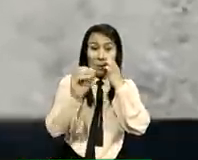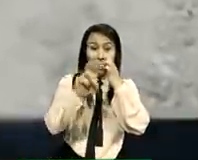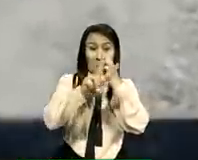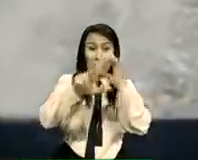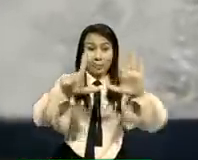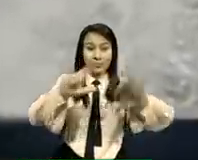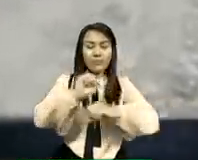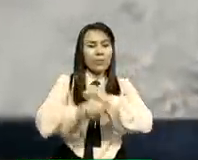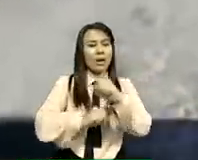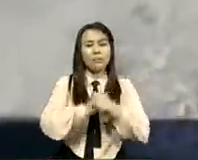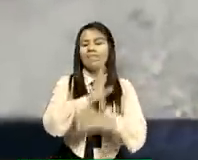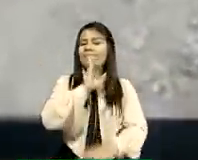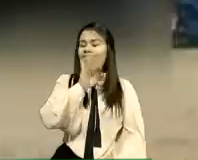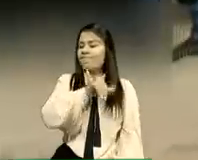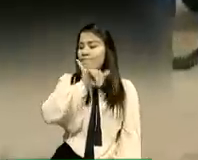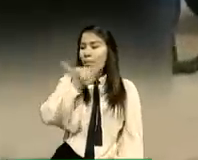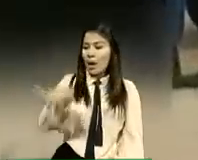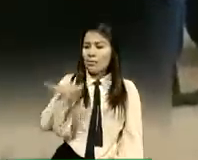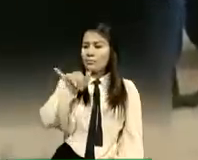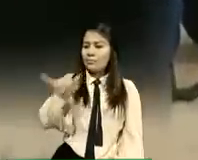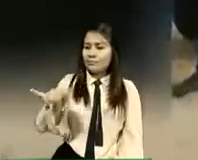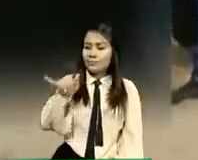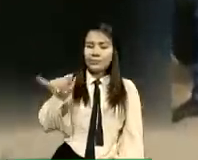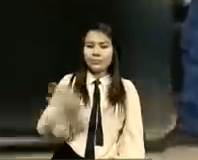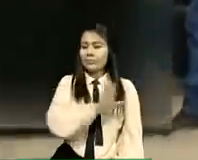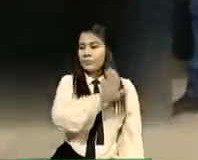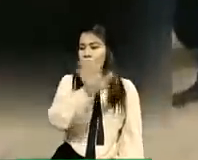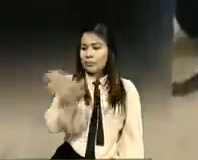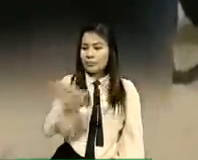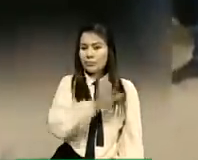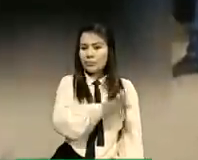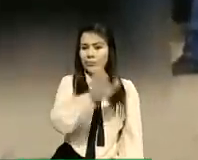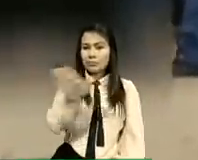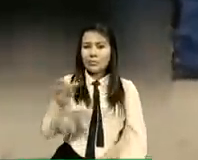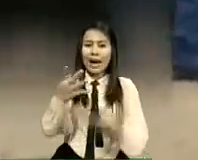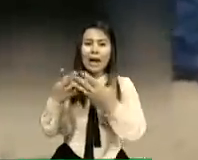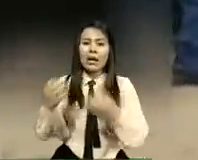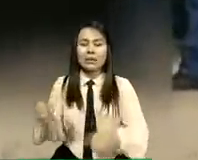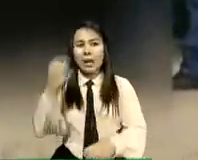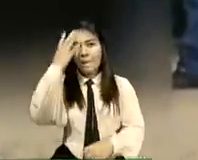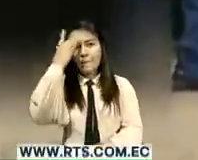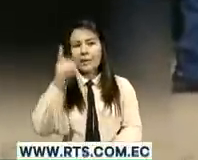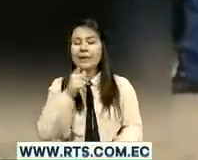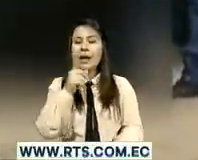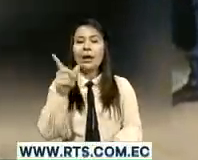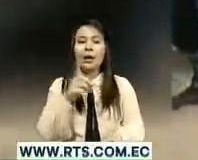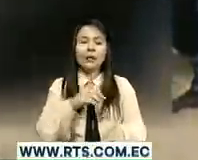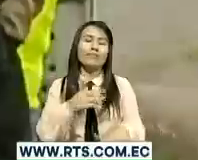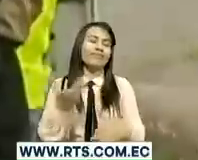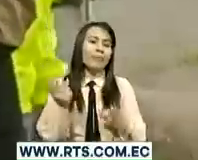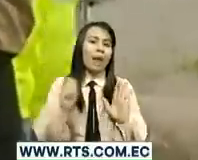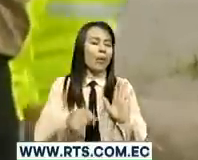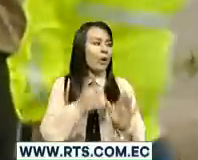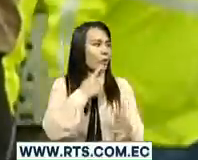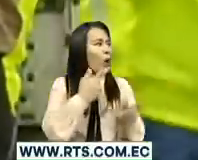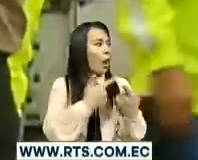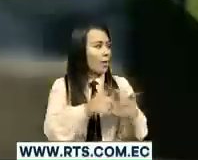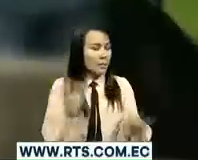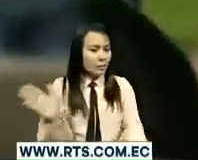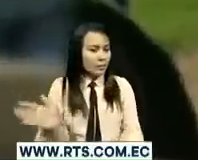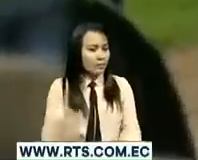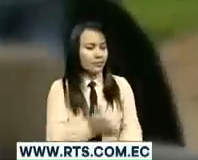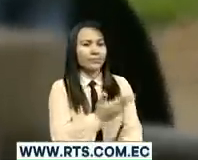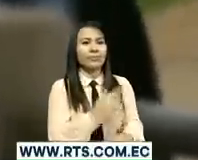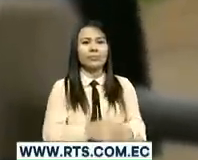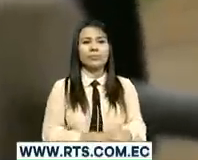acudía todos los fines de semana a este centro carcelario porque tenía libertad condicional. Luego de haber firmado su